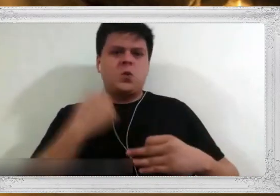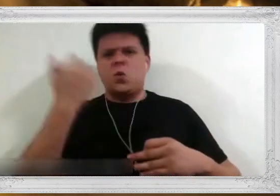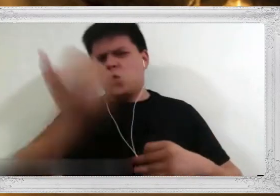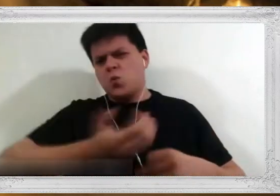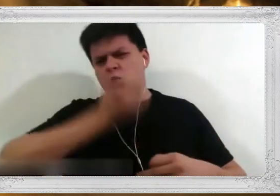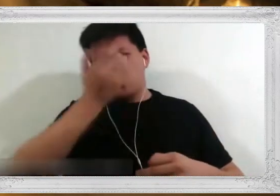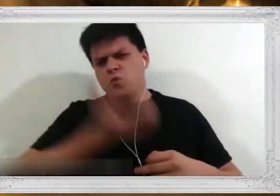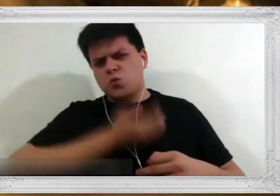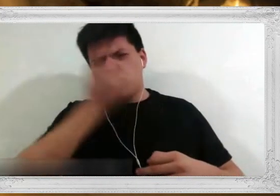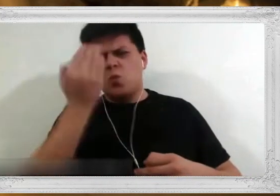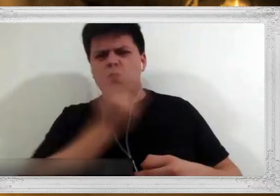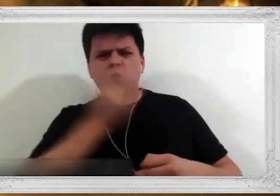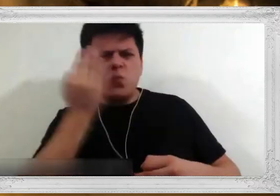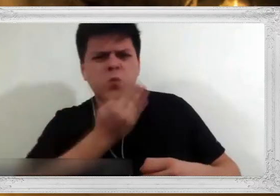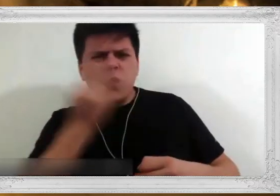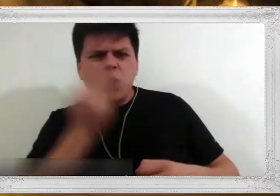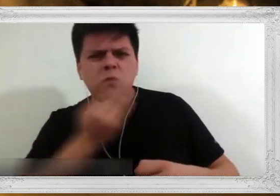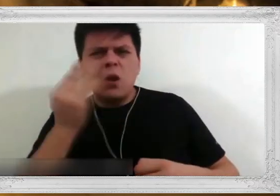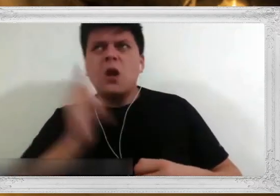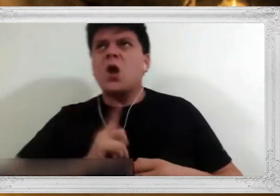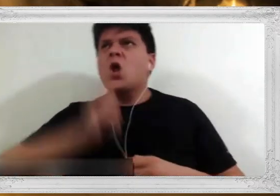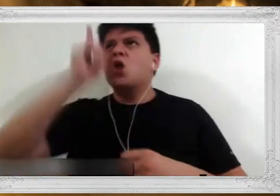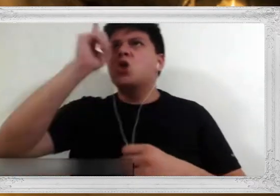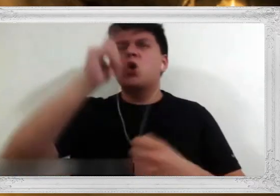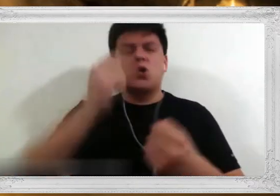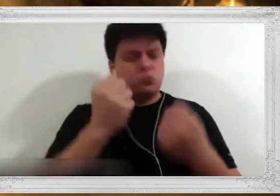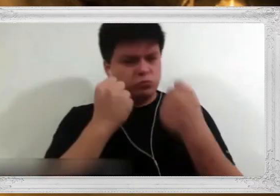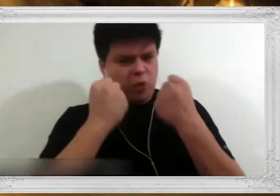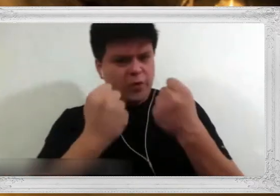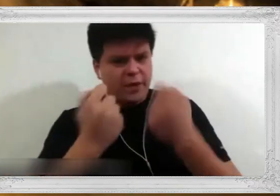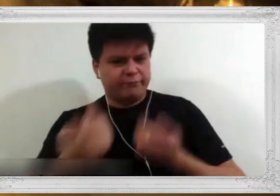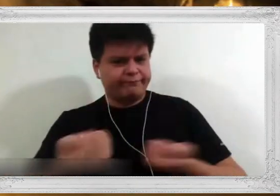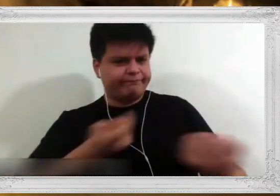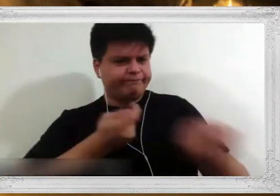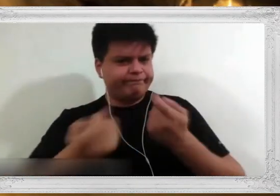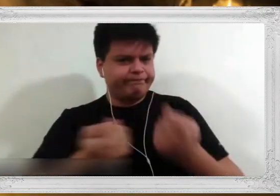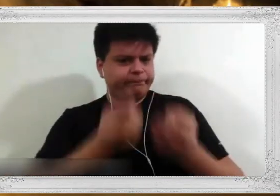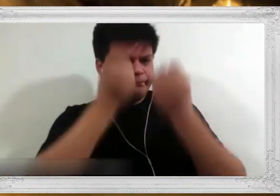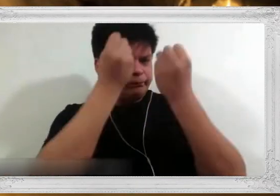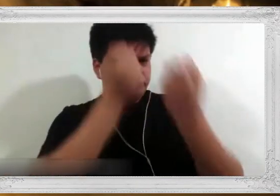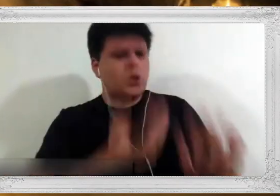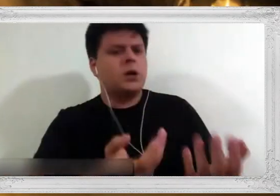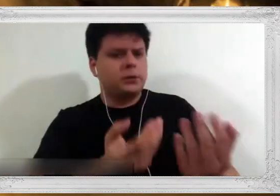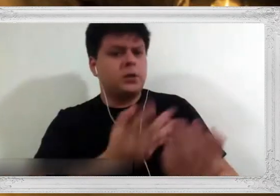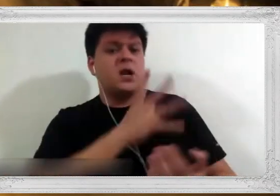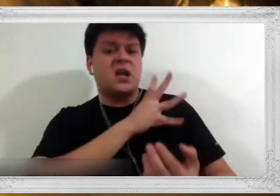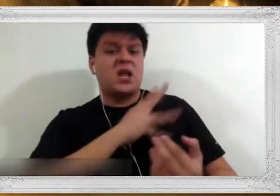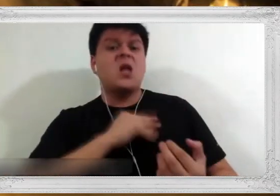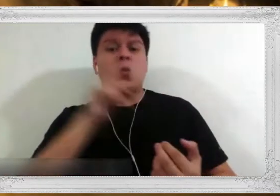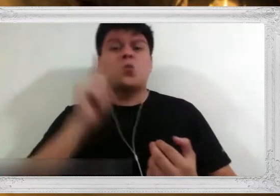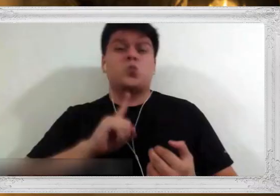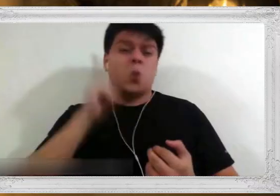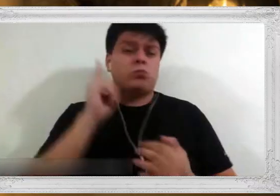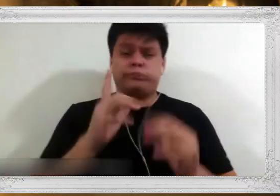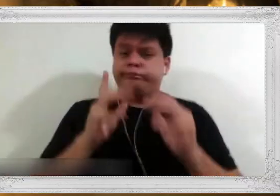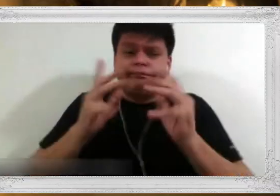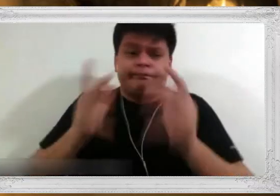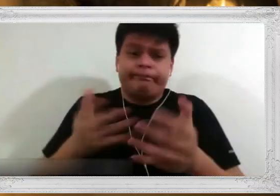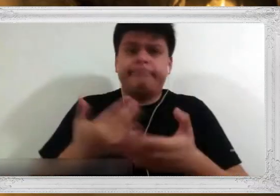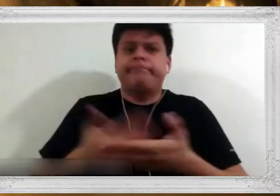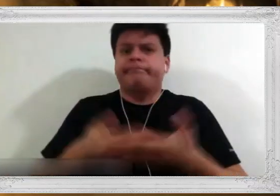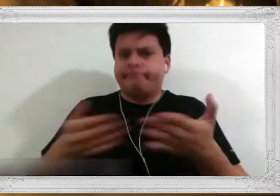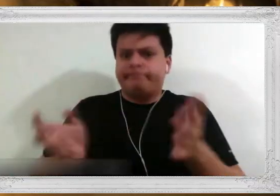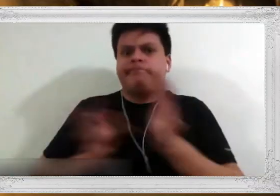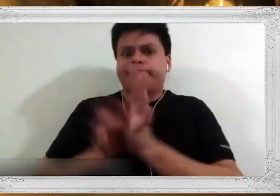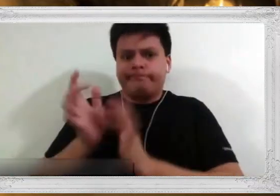recibe de Dios poder, honor y reino. Jesús da un nuevo sentido a esta imagen y señala que él tiene